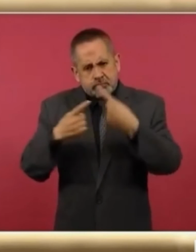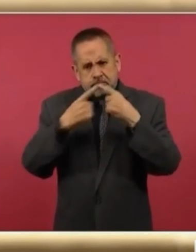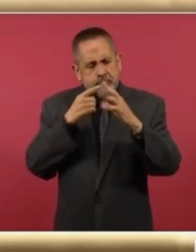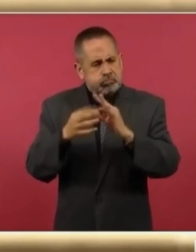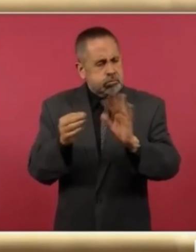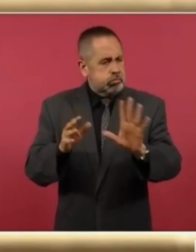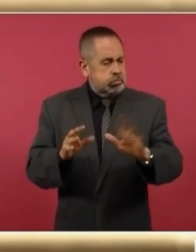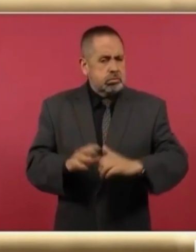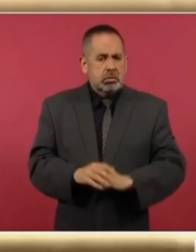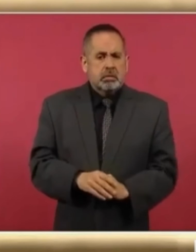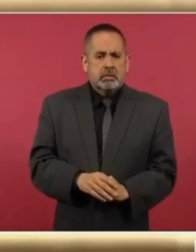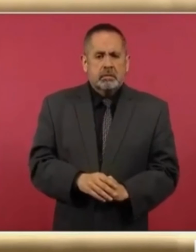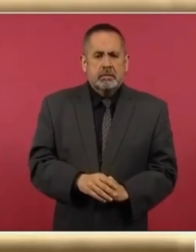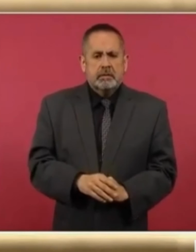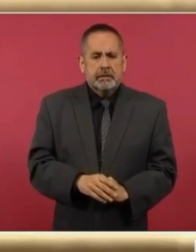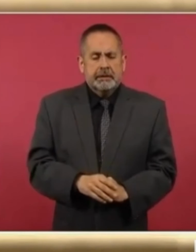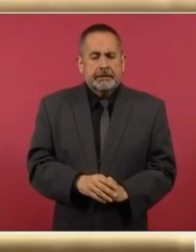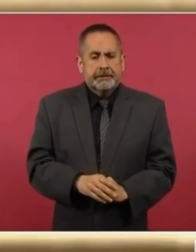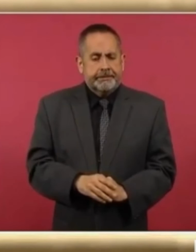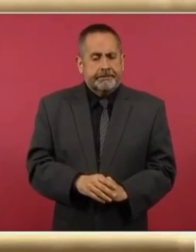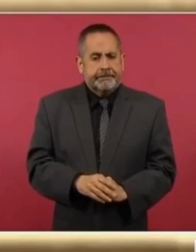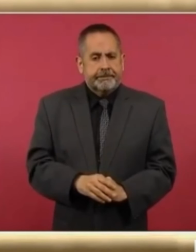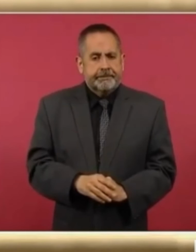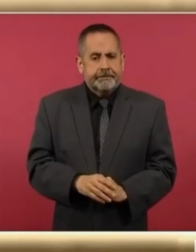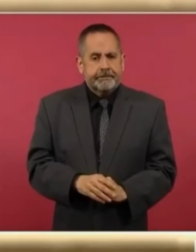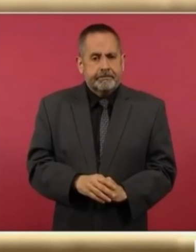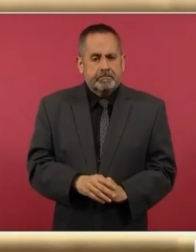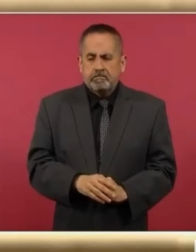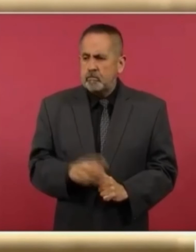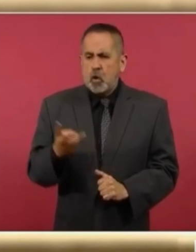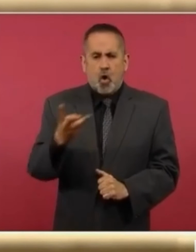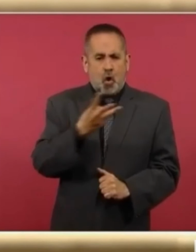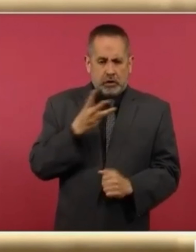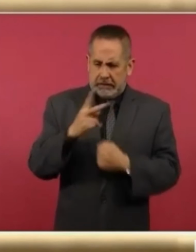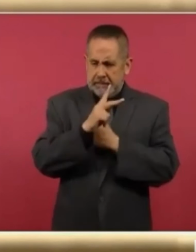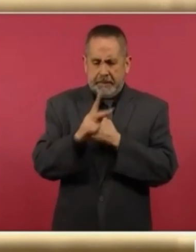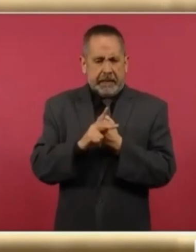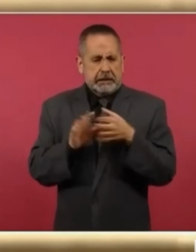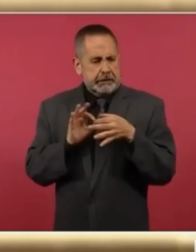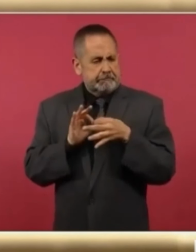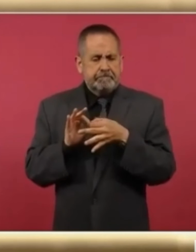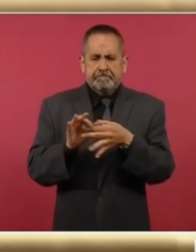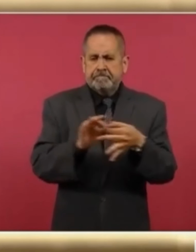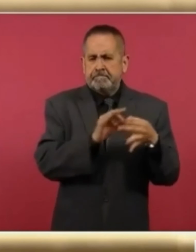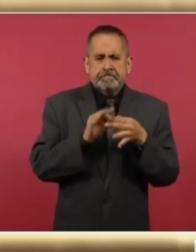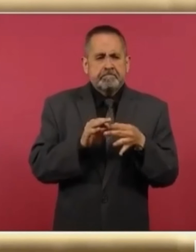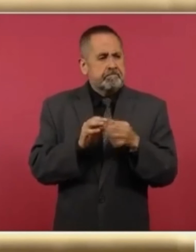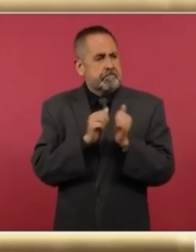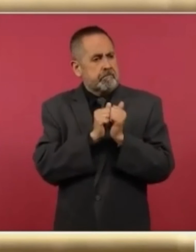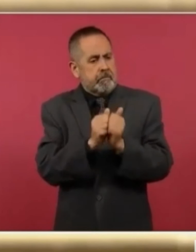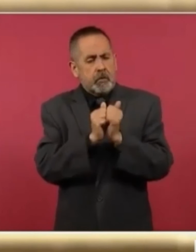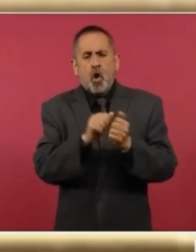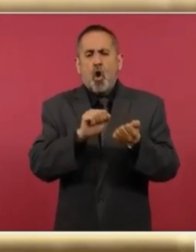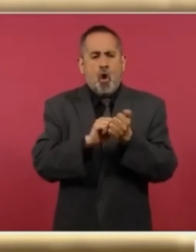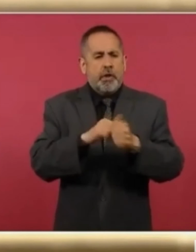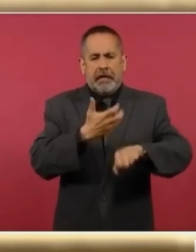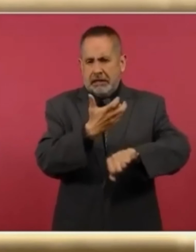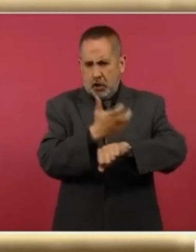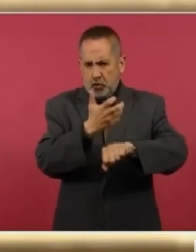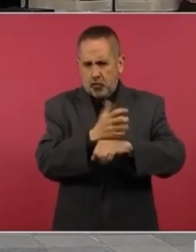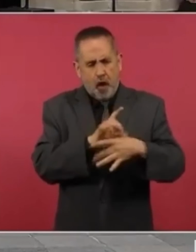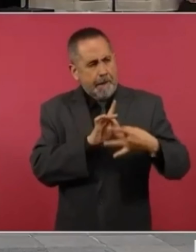Desde luego que hay cooperación con el gobierno de Estados Unidos